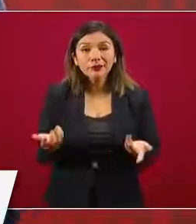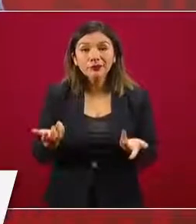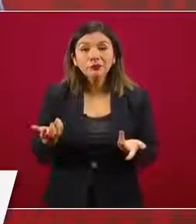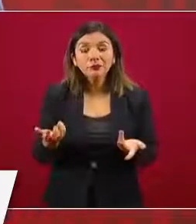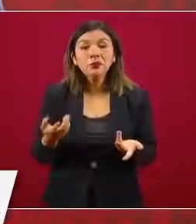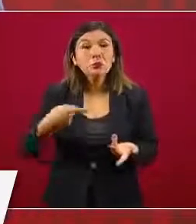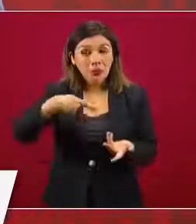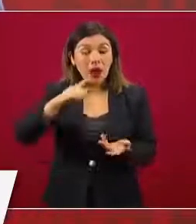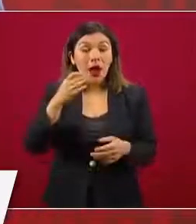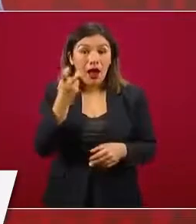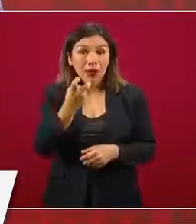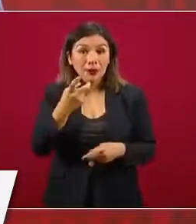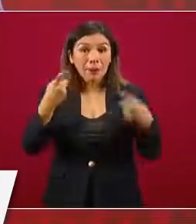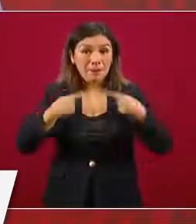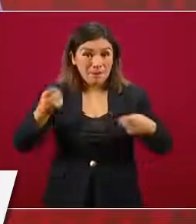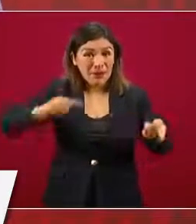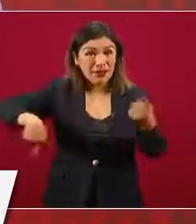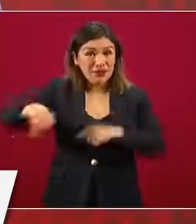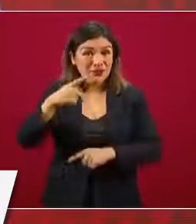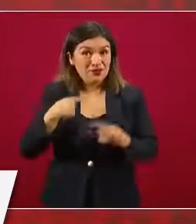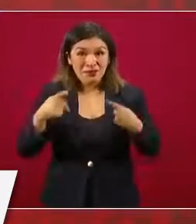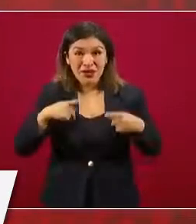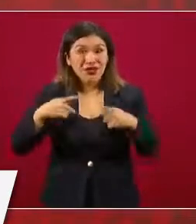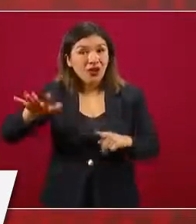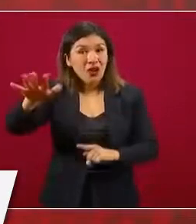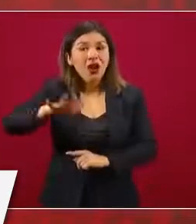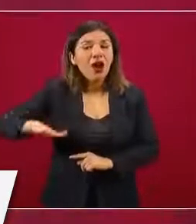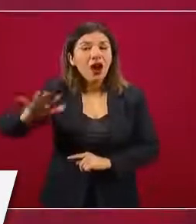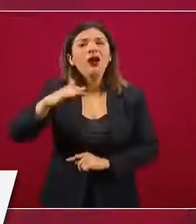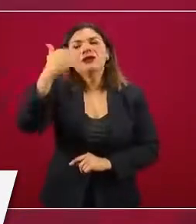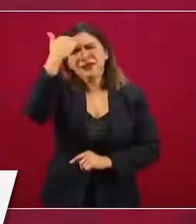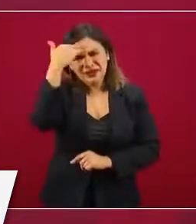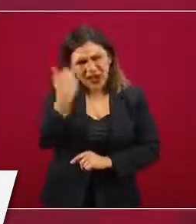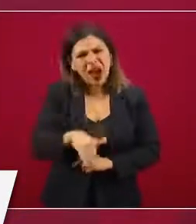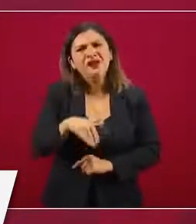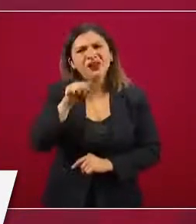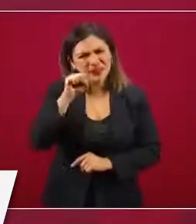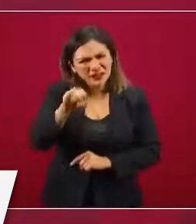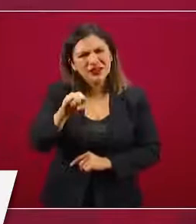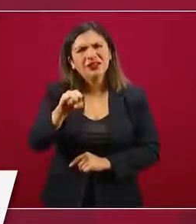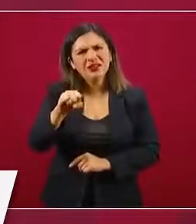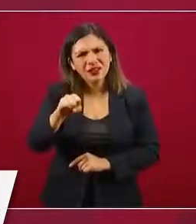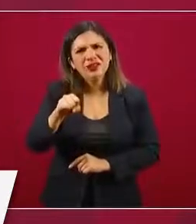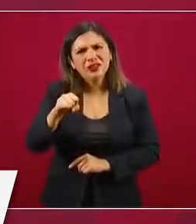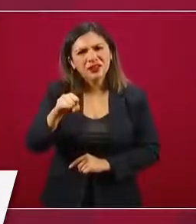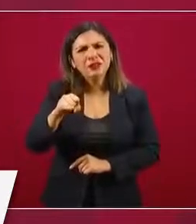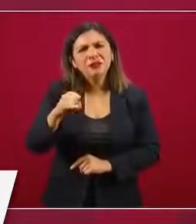la gente está muy consciente, muy